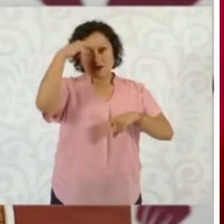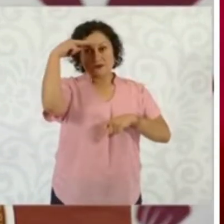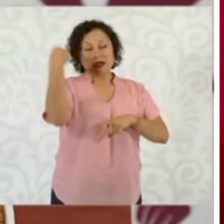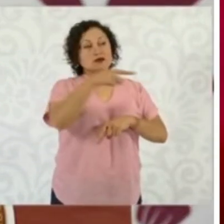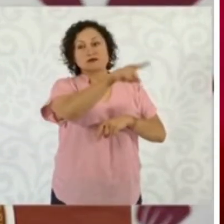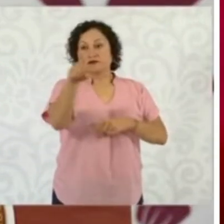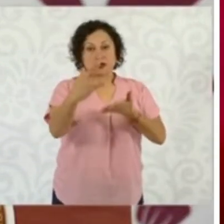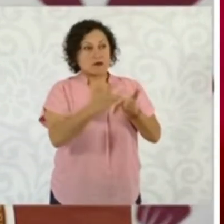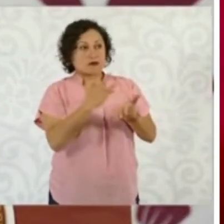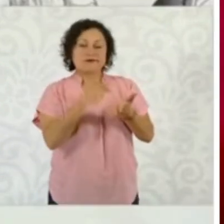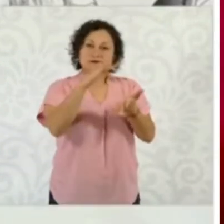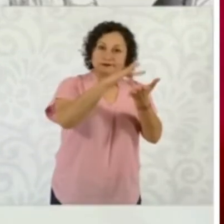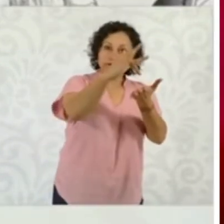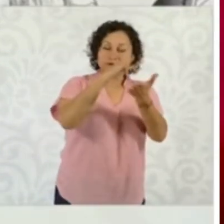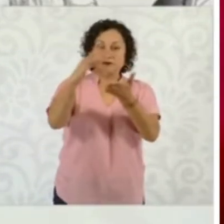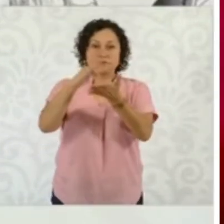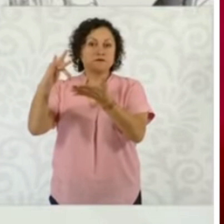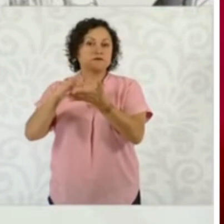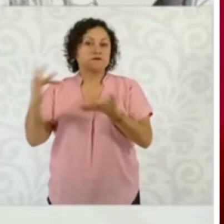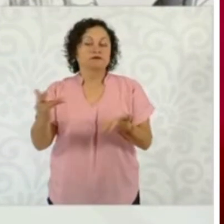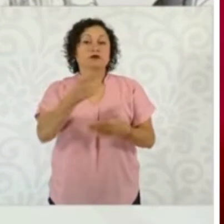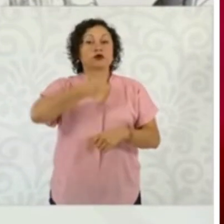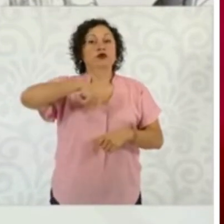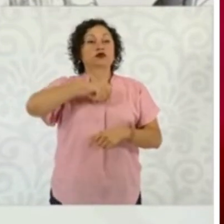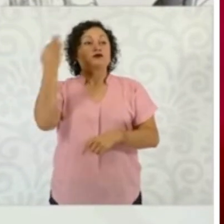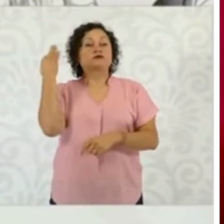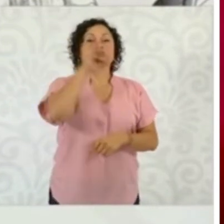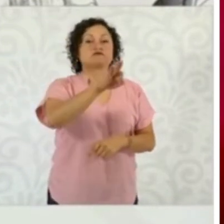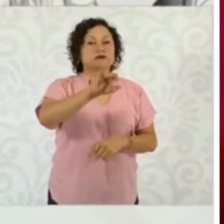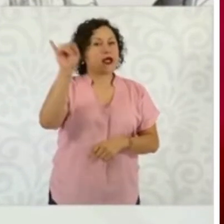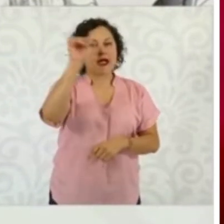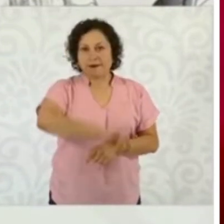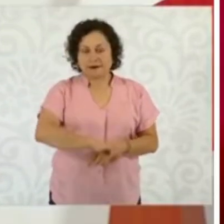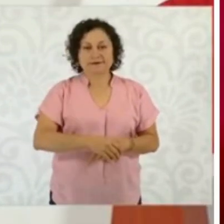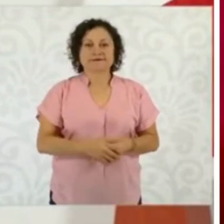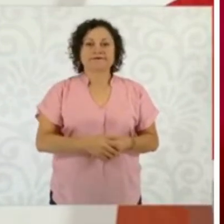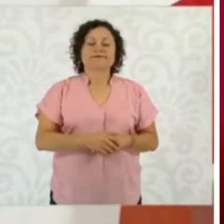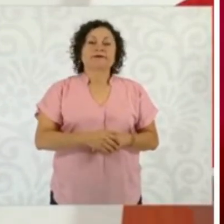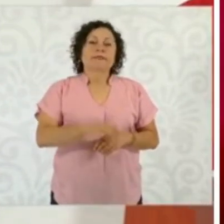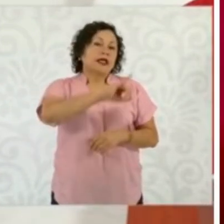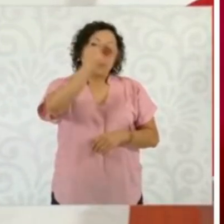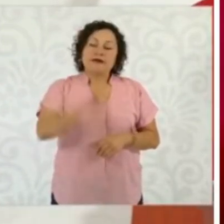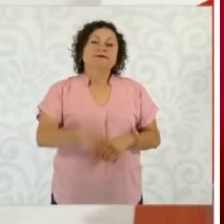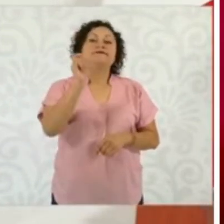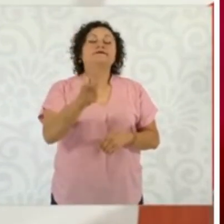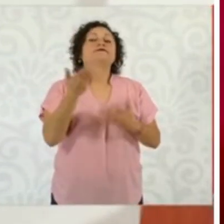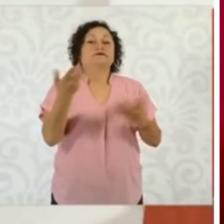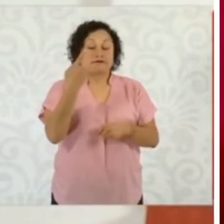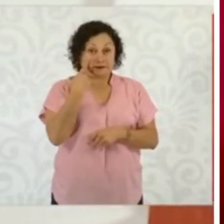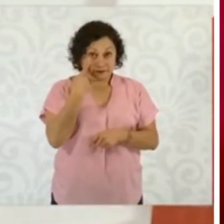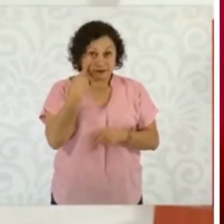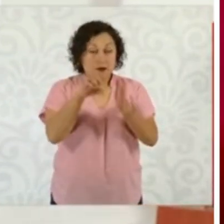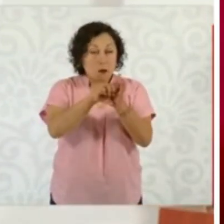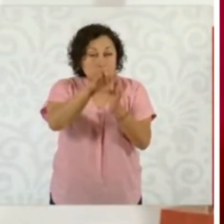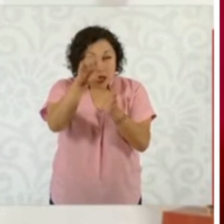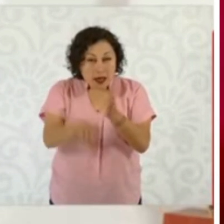pueblo, jamás. Y sí habla de una realidad que se vive en México, muy distinta a la realidad que